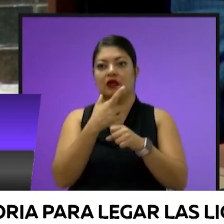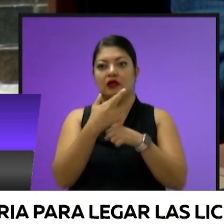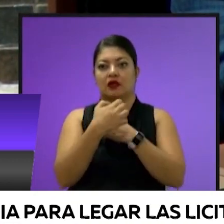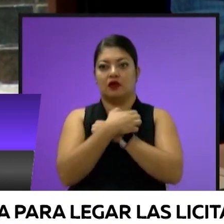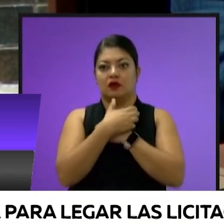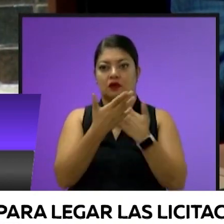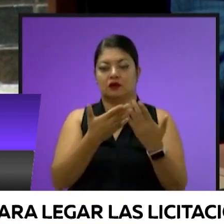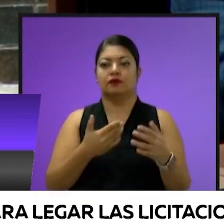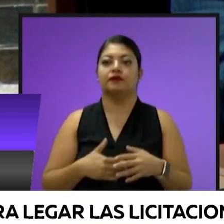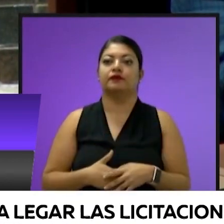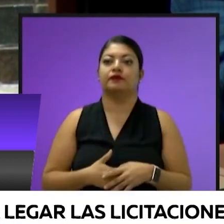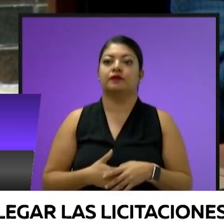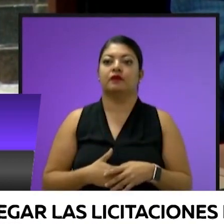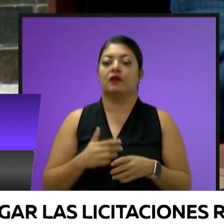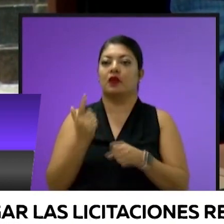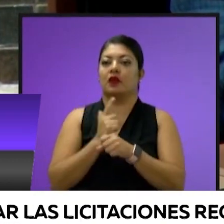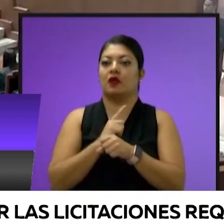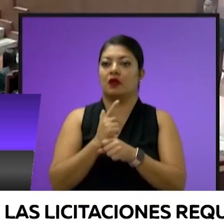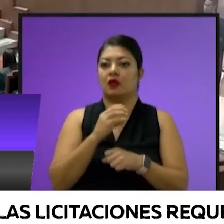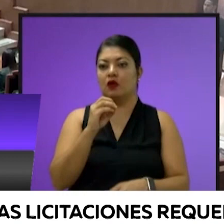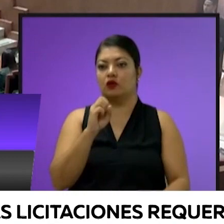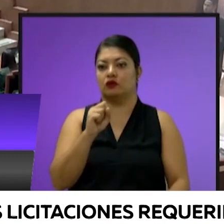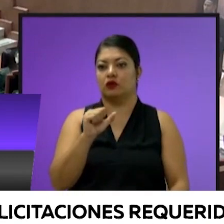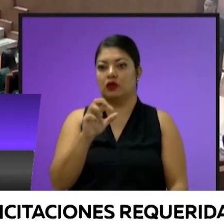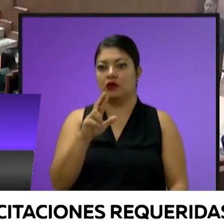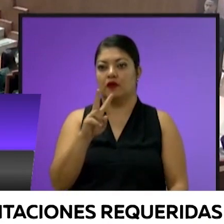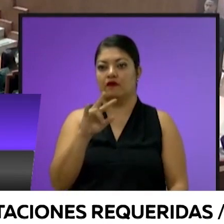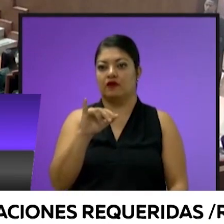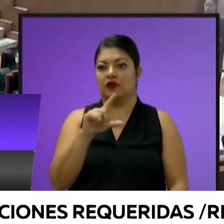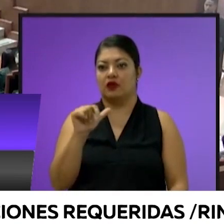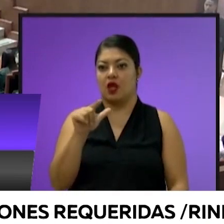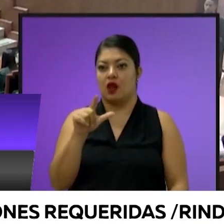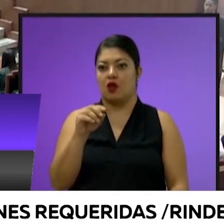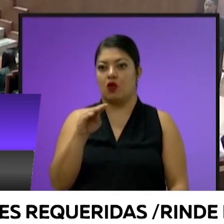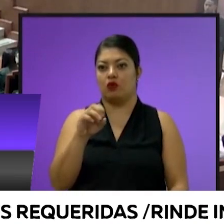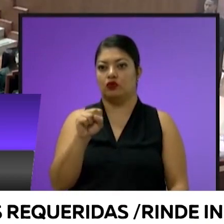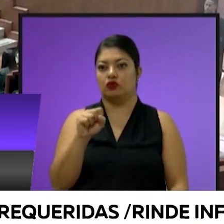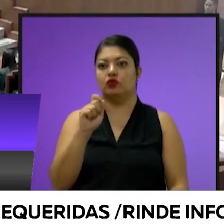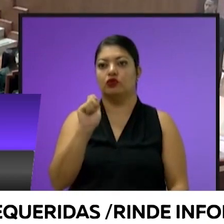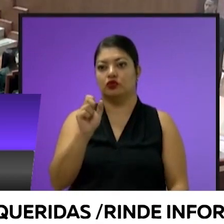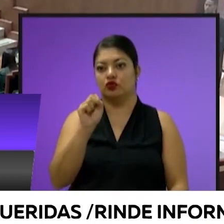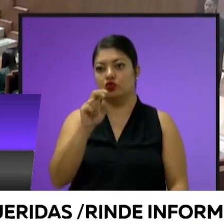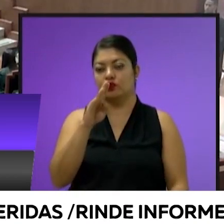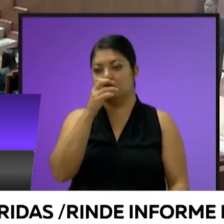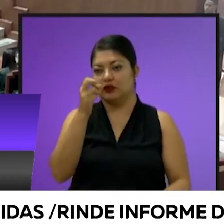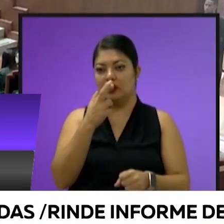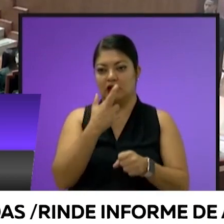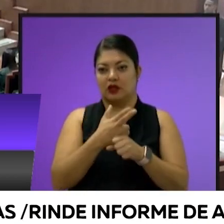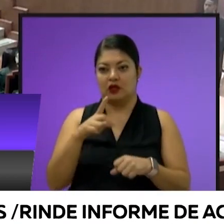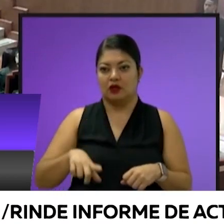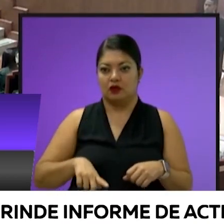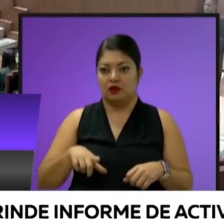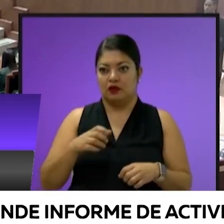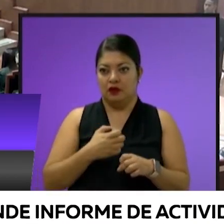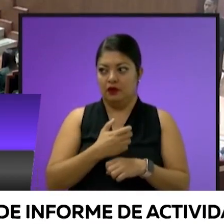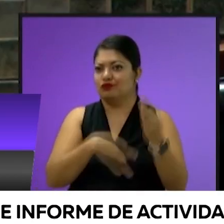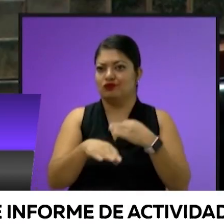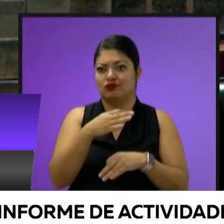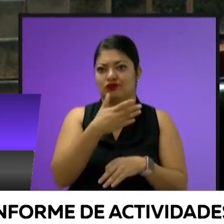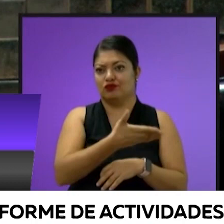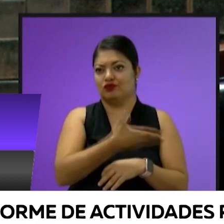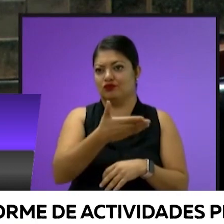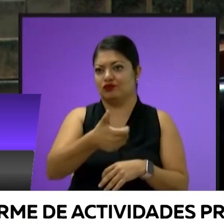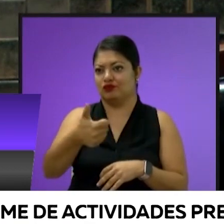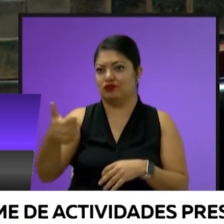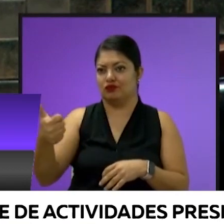diálogo. El legislador manifestó los logros y avances mediante los acuerdos y consensos de las diversas fuerzas políticas e ideológicas que están representadas